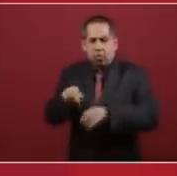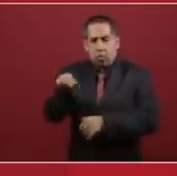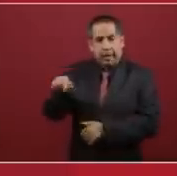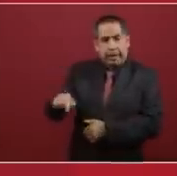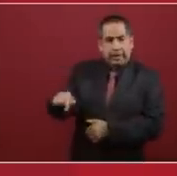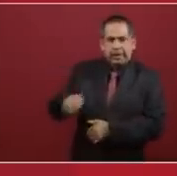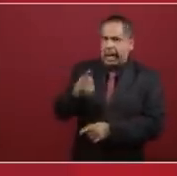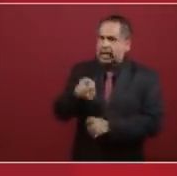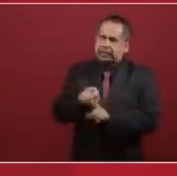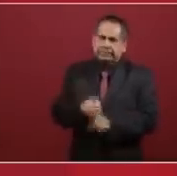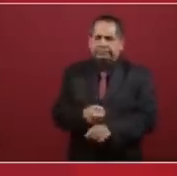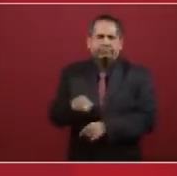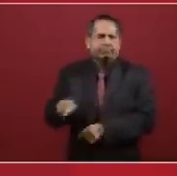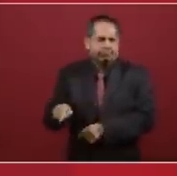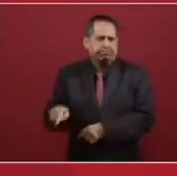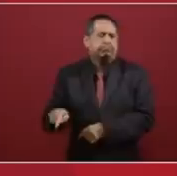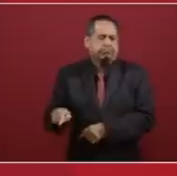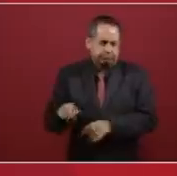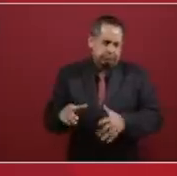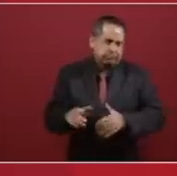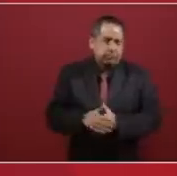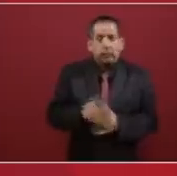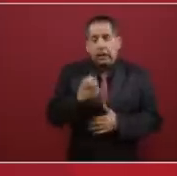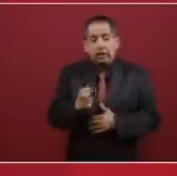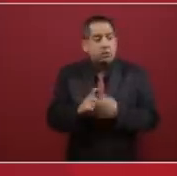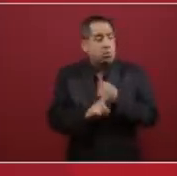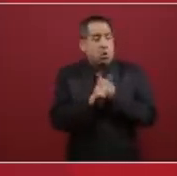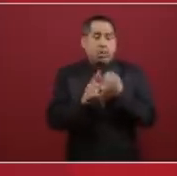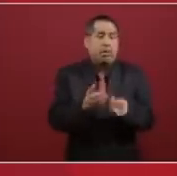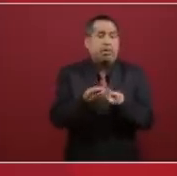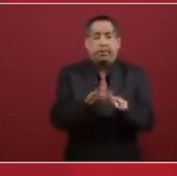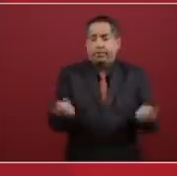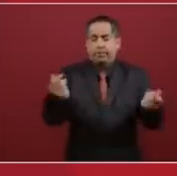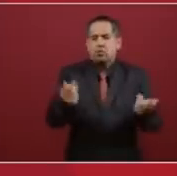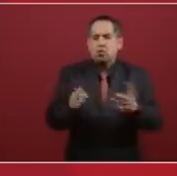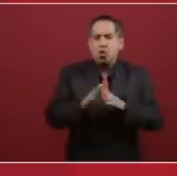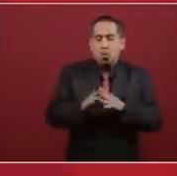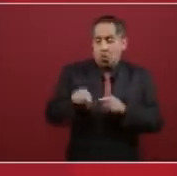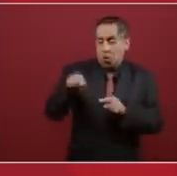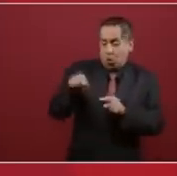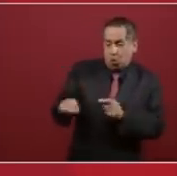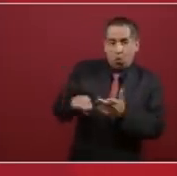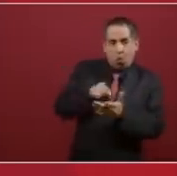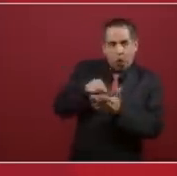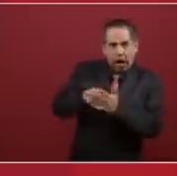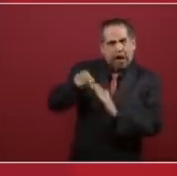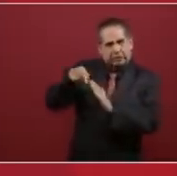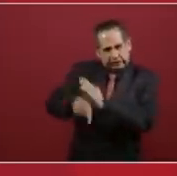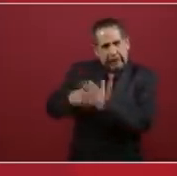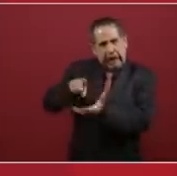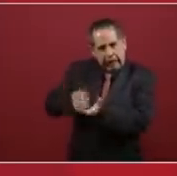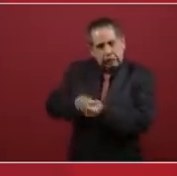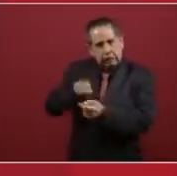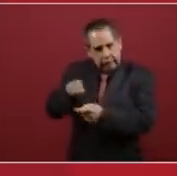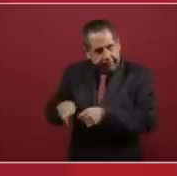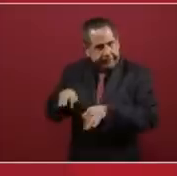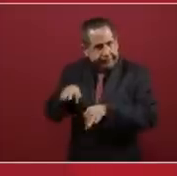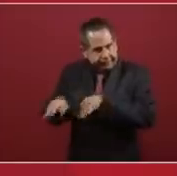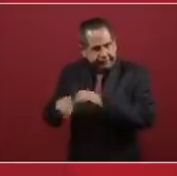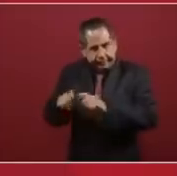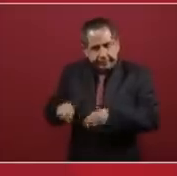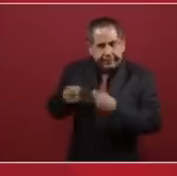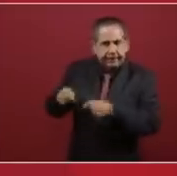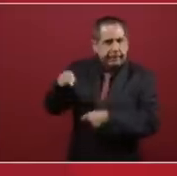esto. Esta es una forma de resolver el problema de fondo, en lo